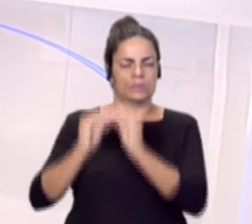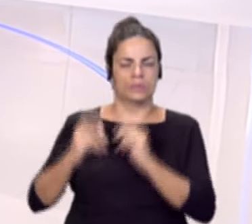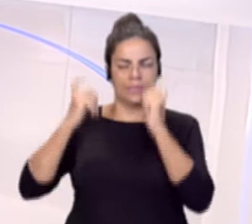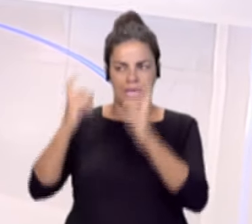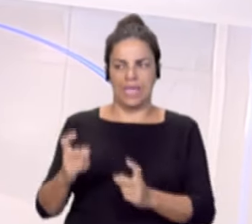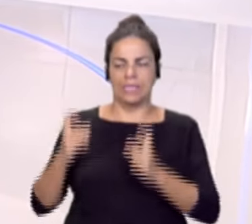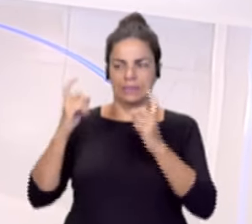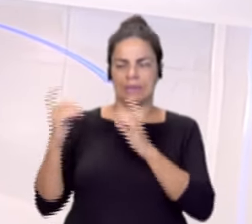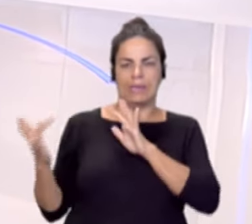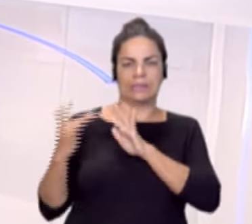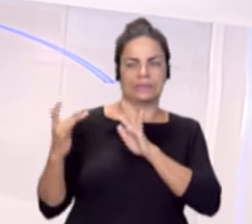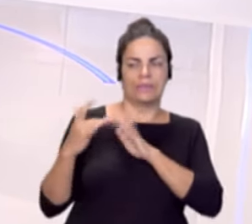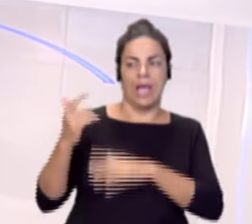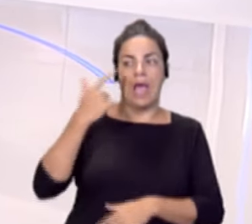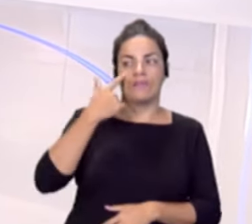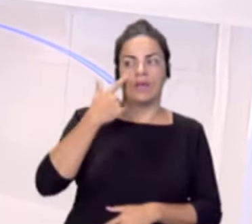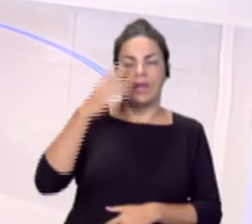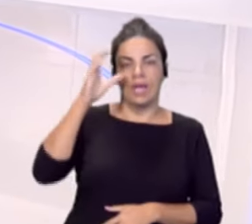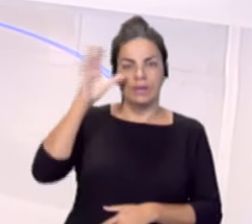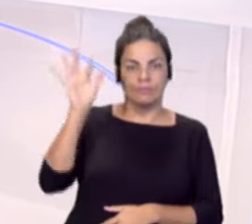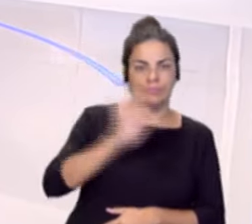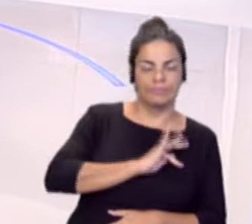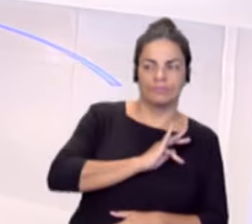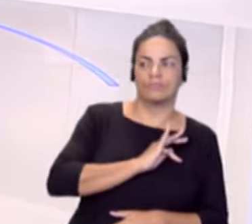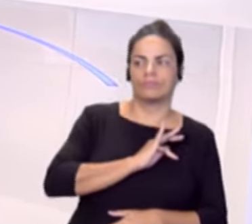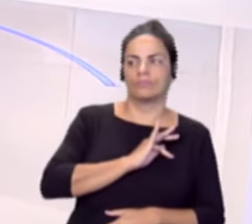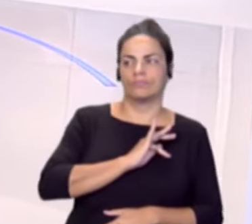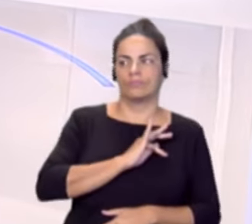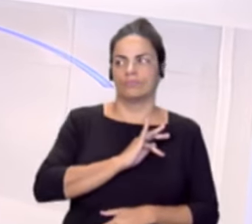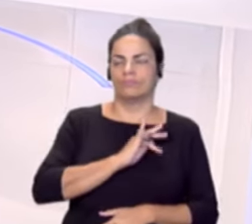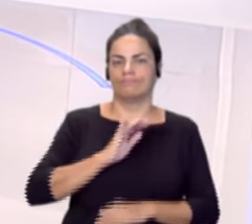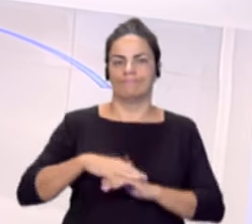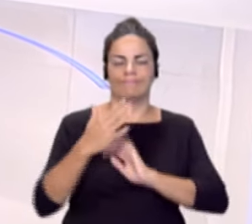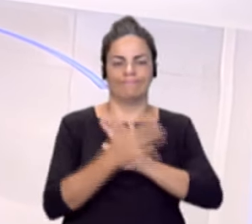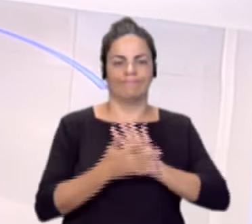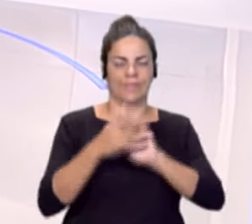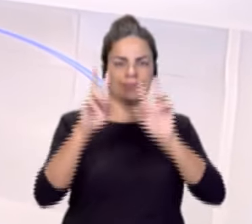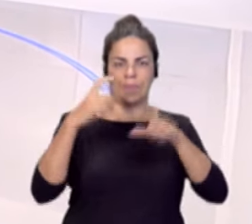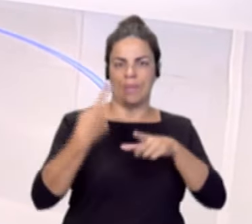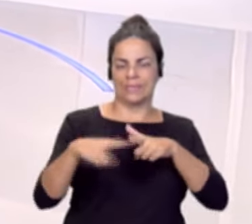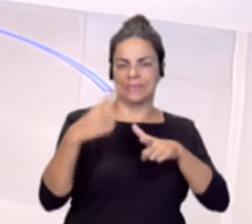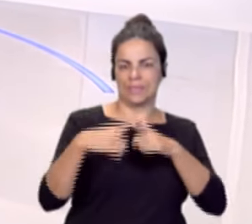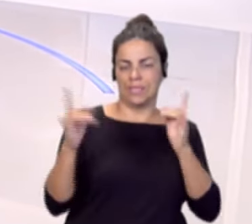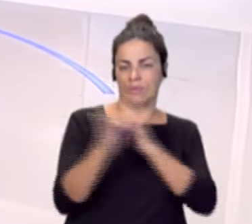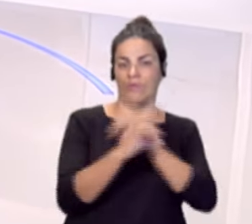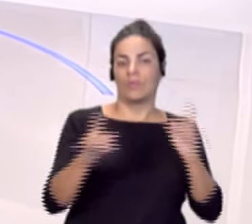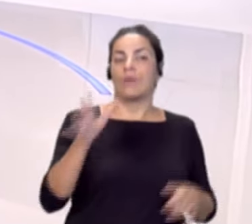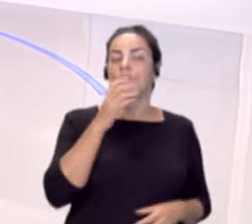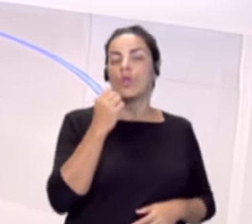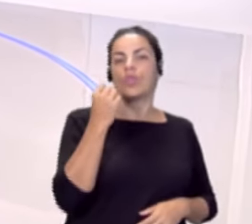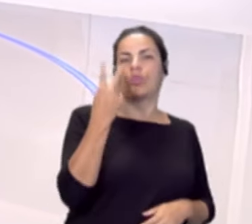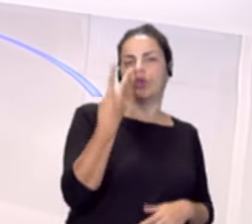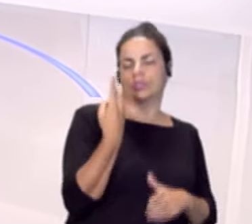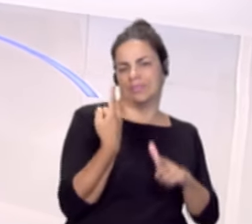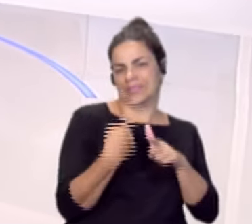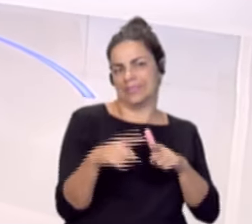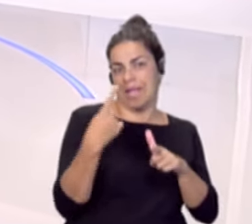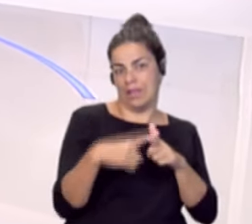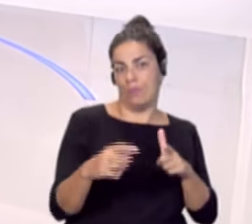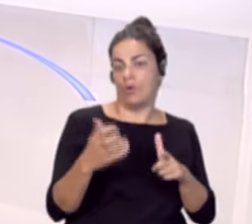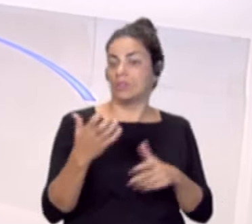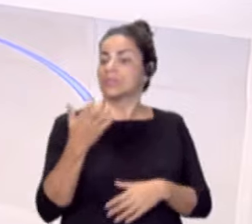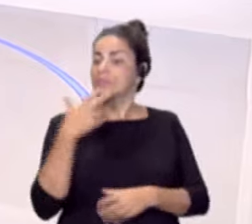la comunicación, a ver si nos puede escuchar Carlos Velázquez para hablar de este céntimo forestal. Hablamos de esos 2 céntimos por cada